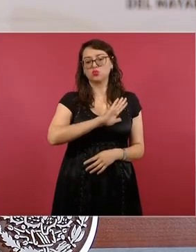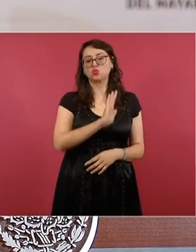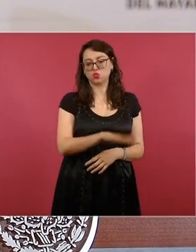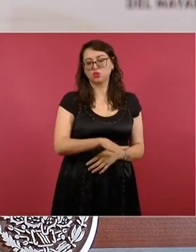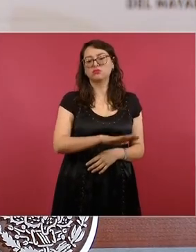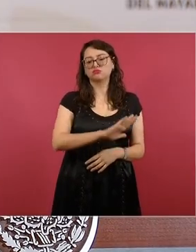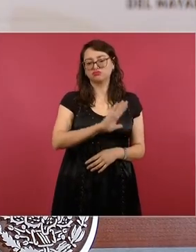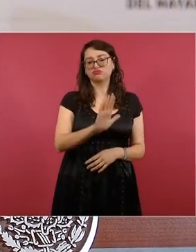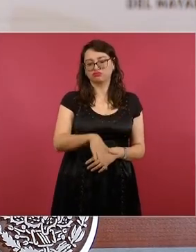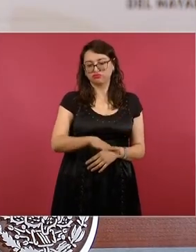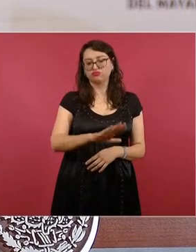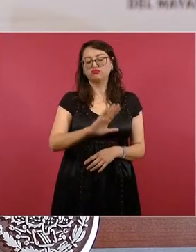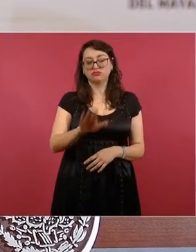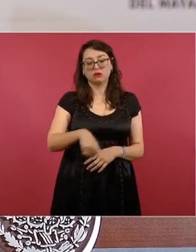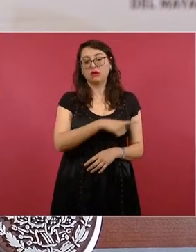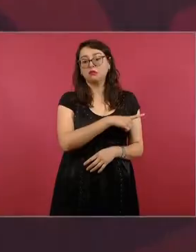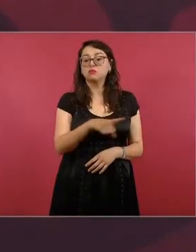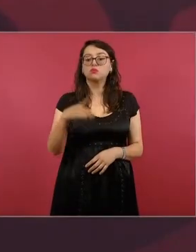Pues voluntarios.